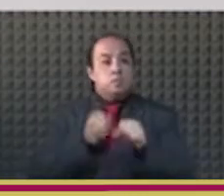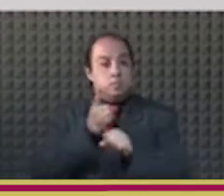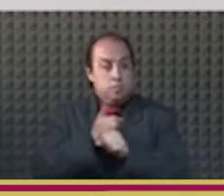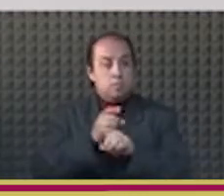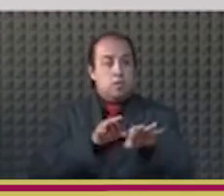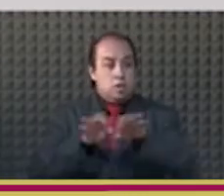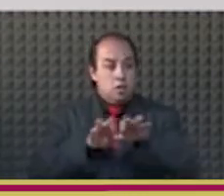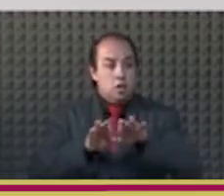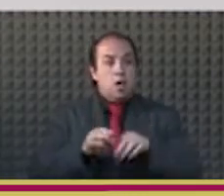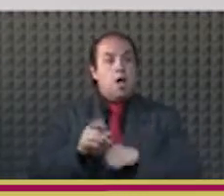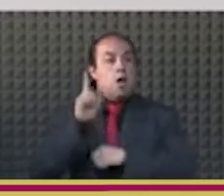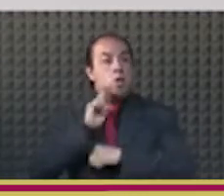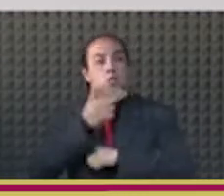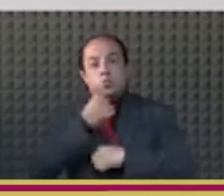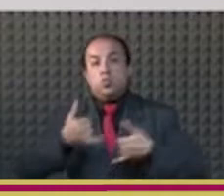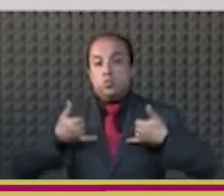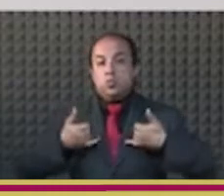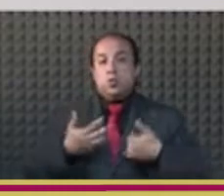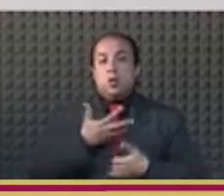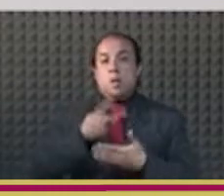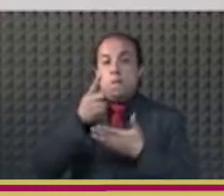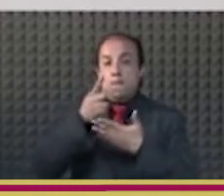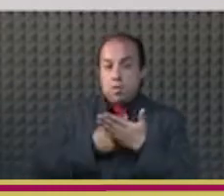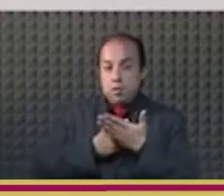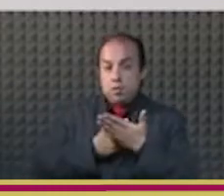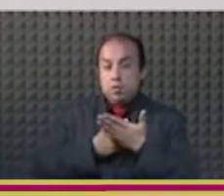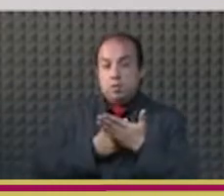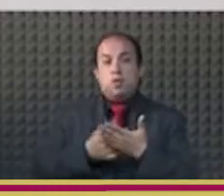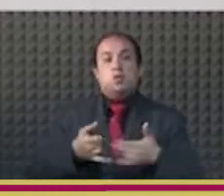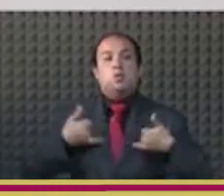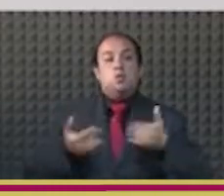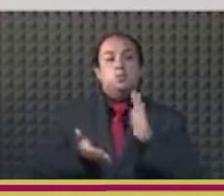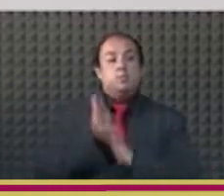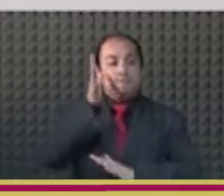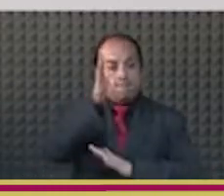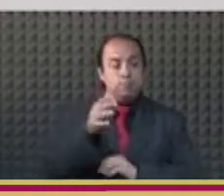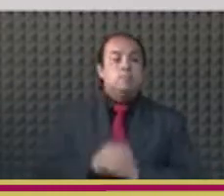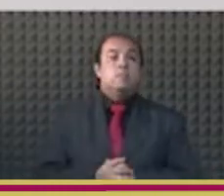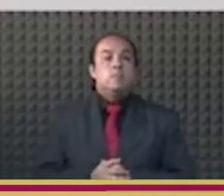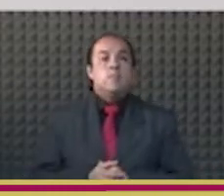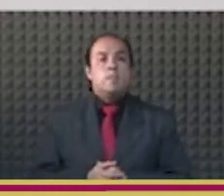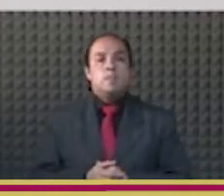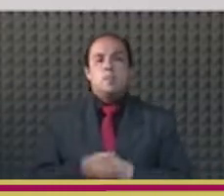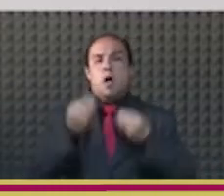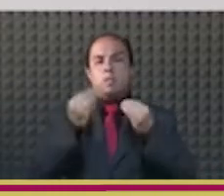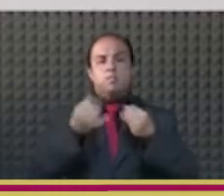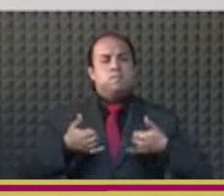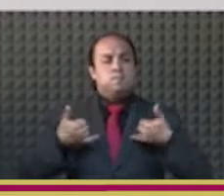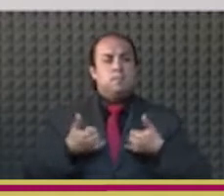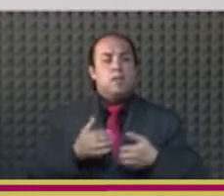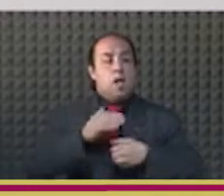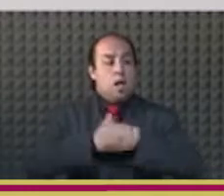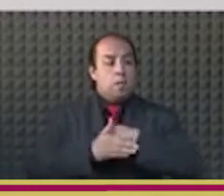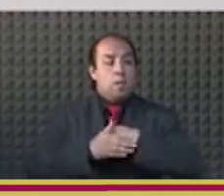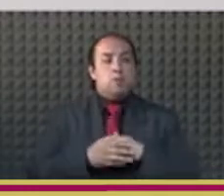jóvenes mediante el innovador programa Jóvenes Construyendo el Futuro. Miles de jóvenes que han cumplido con su